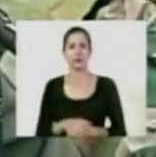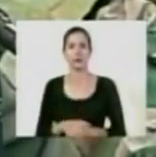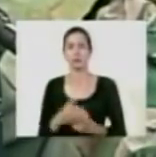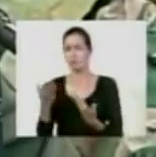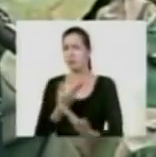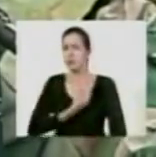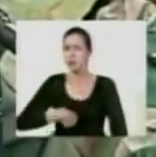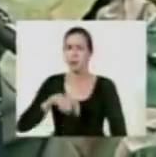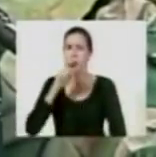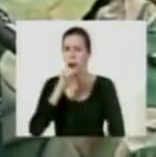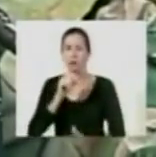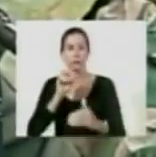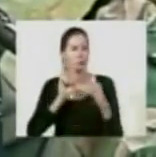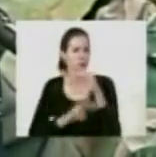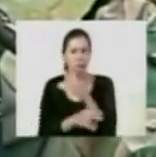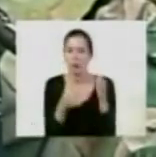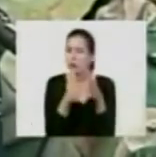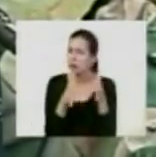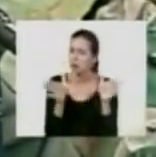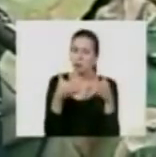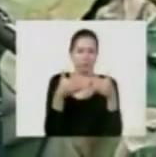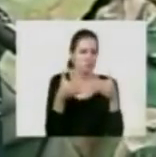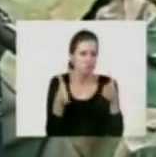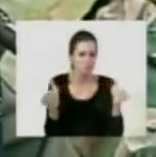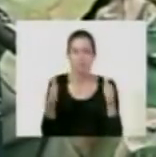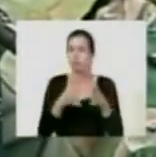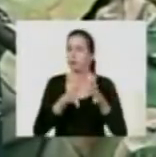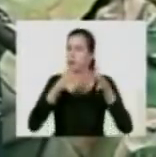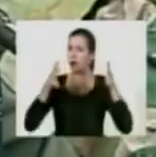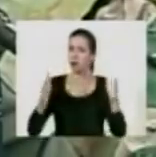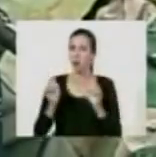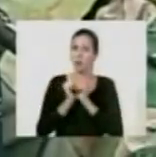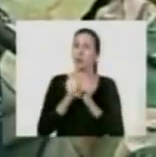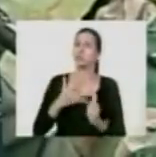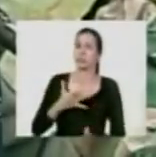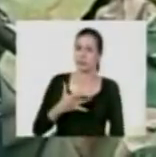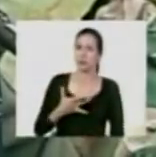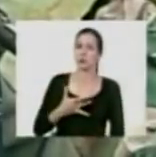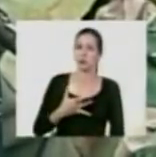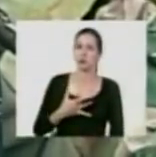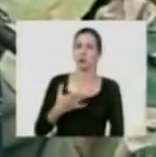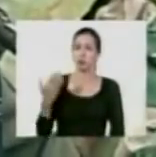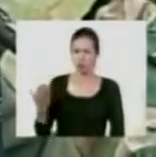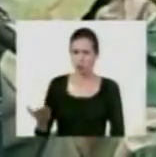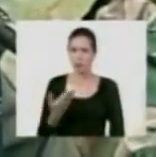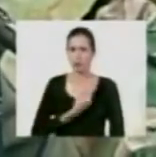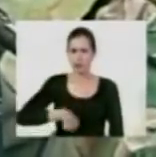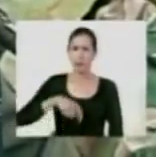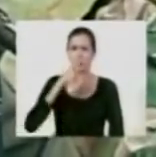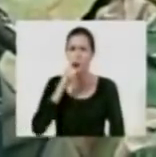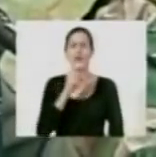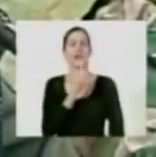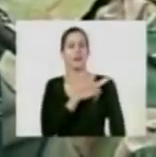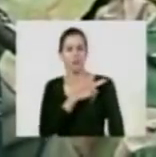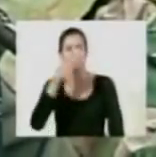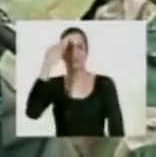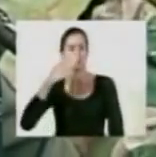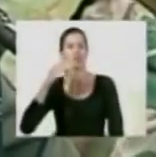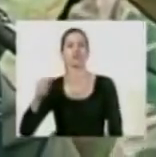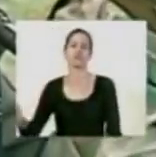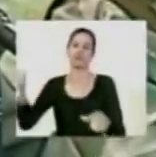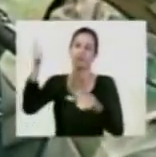Fuerza Armada Nacional Bolivariana, un gran acompañamiento, y nosotros nos sentimos que tenemos un comandante en jefe, al frente de sus